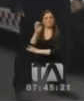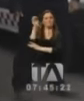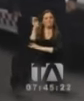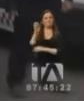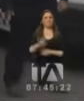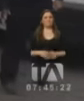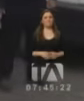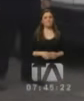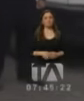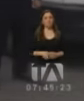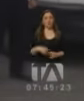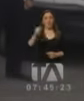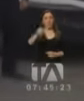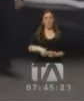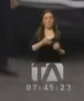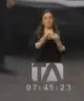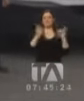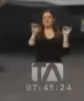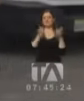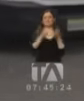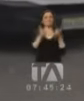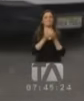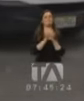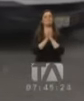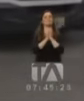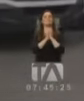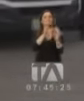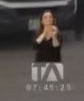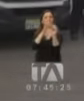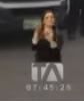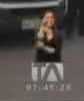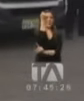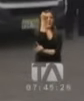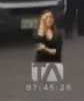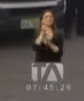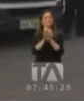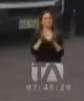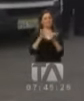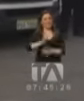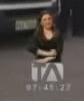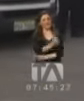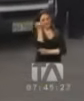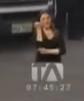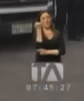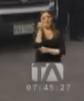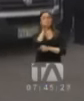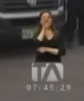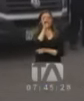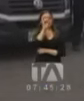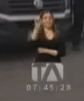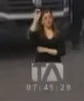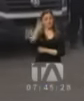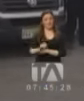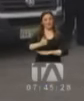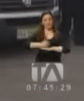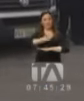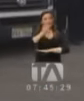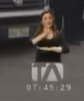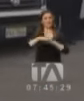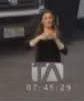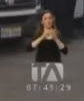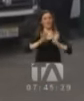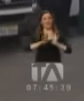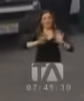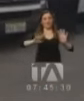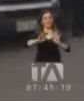vuelvo a insistir, que hoy gane el Independiente, eso es lo que queremos, y que el 100%, como le vuelvo a repetir, el total del aforo está autorizado, así que habrá